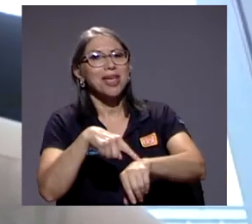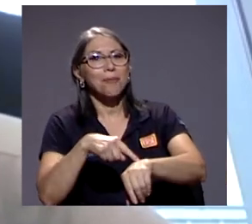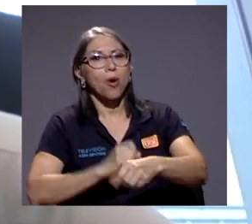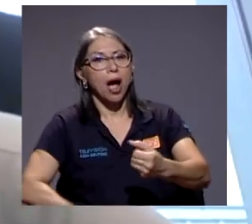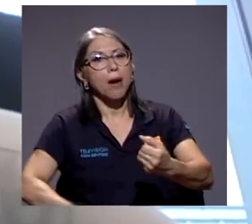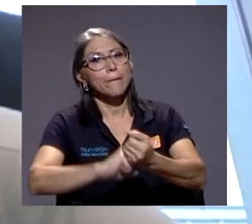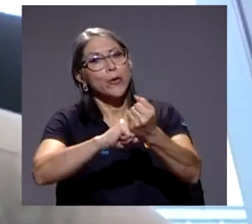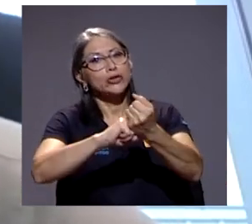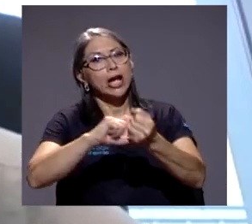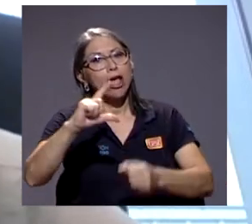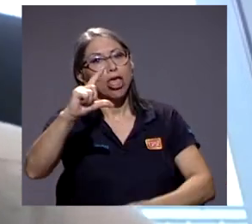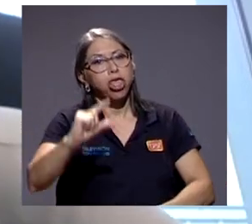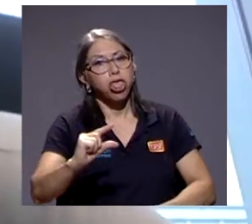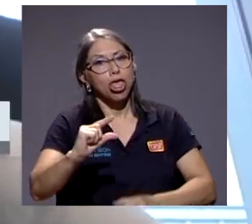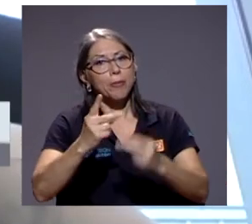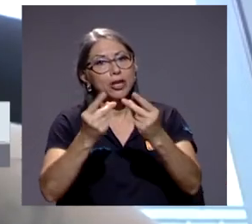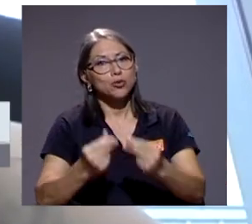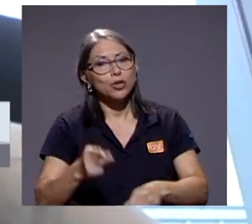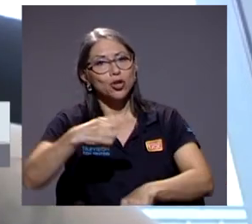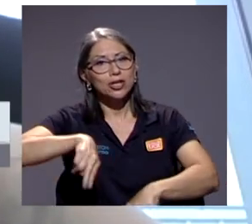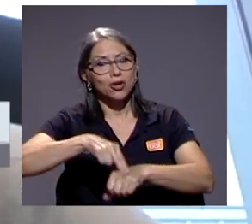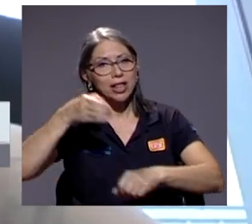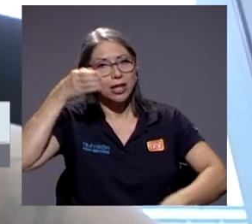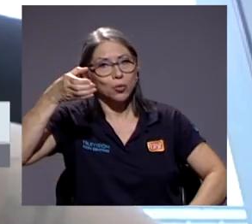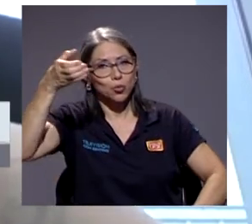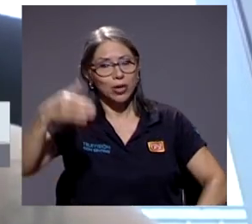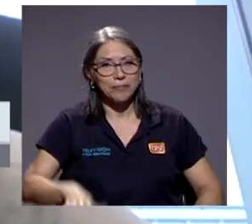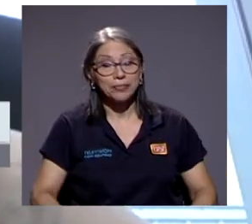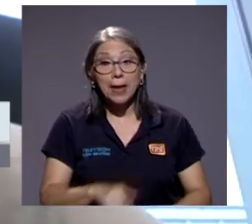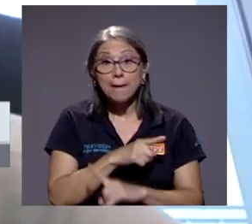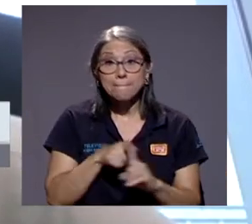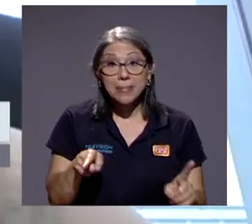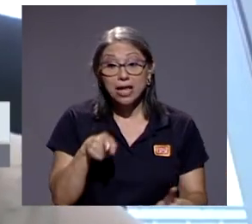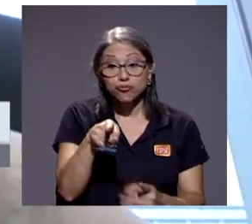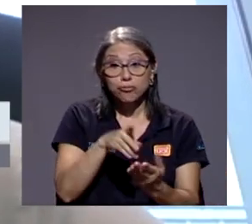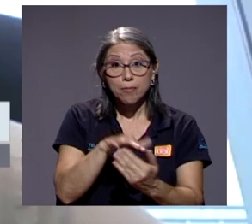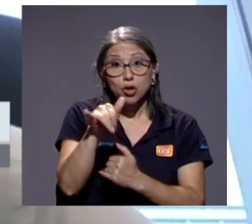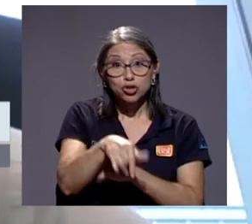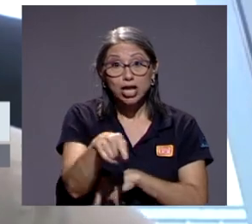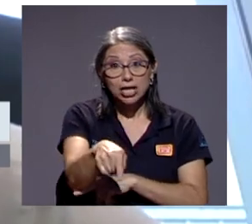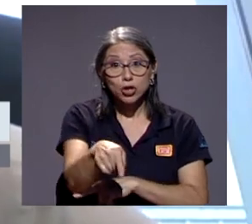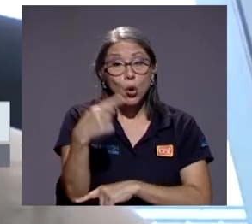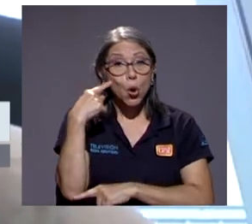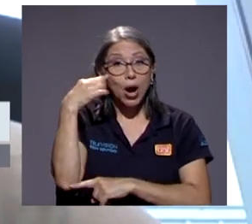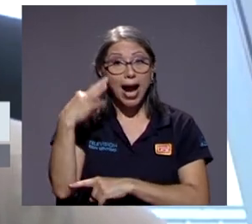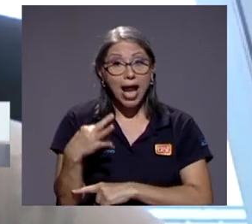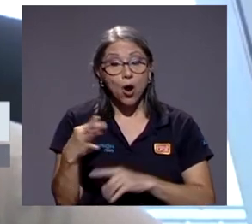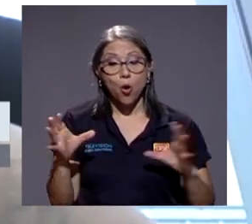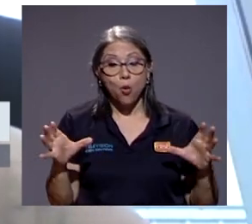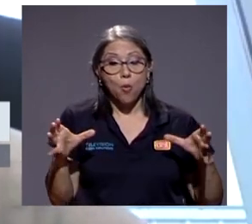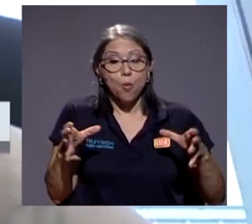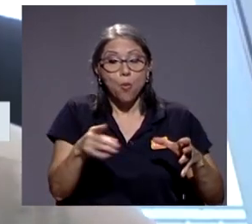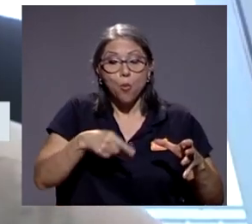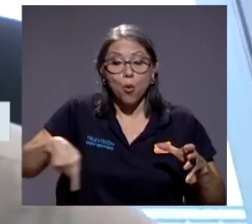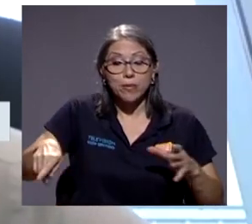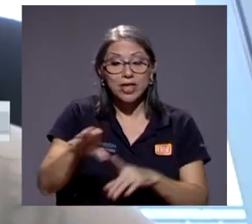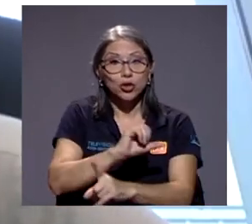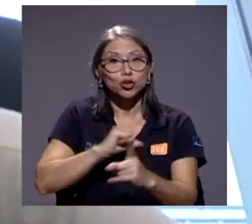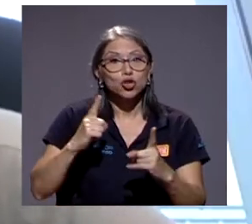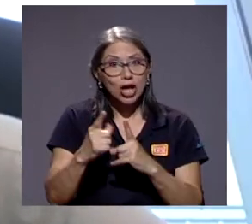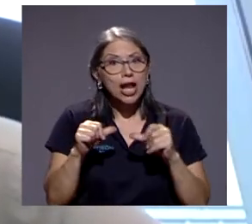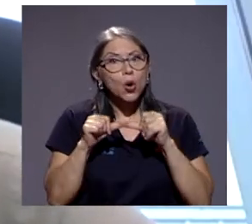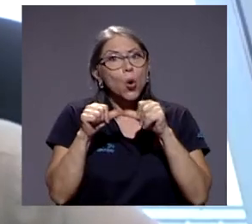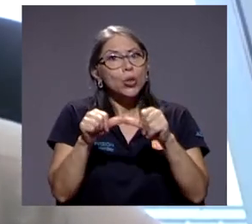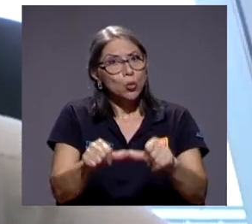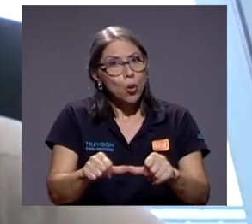en el presupuesto nacional pero hablando del proyecto como tal me parece que si el movimiento social está detrás se mantiene unido y